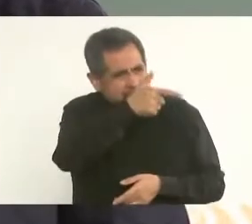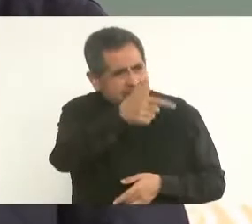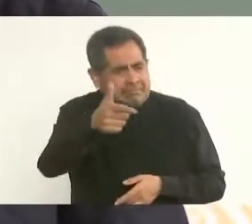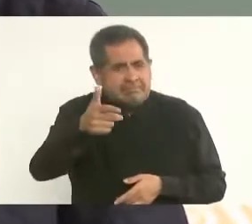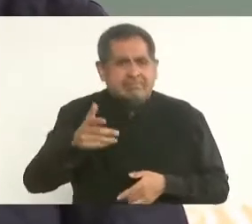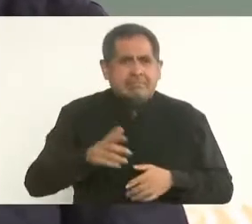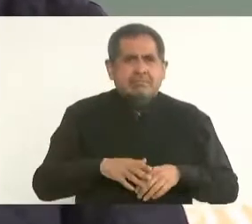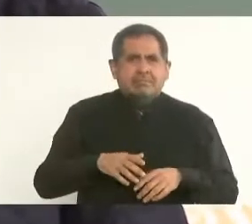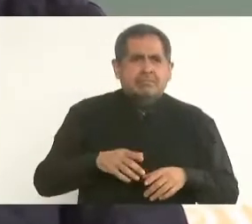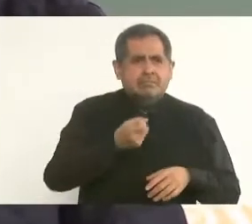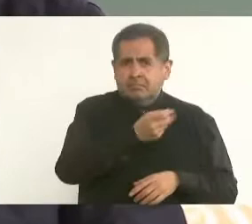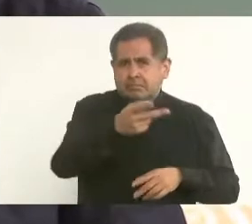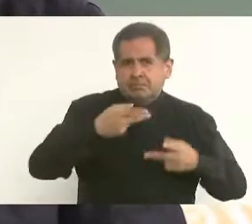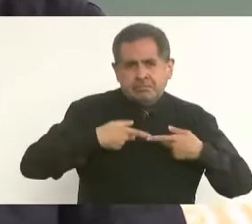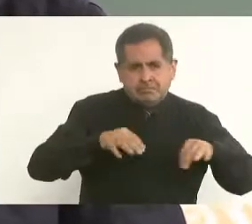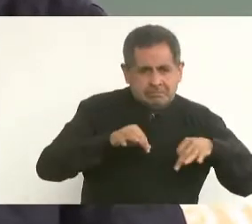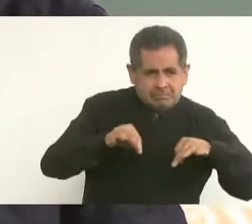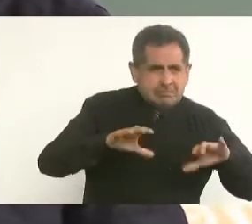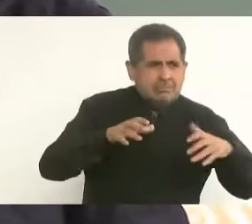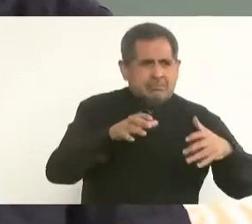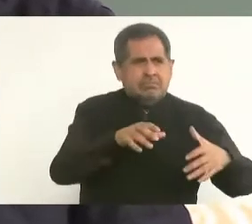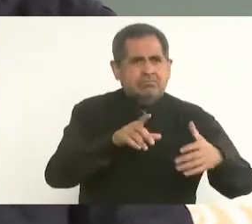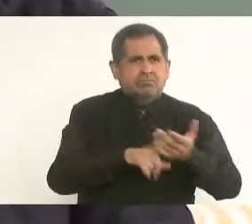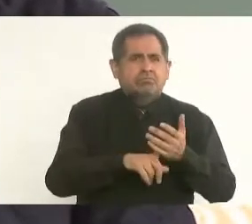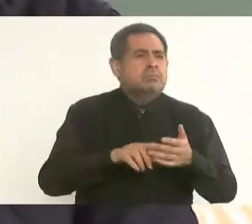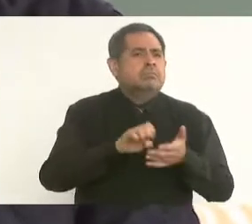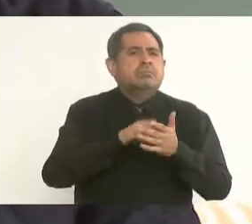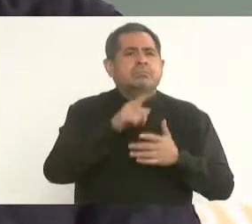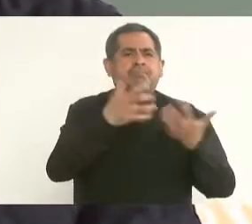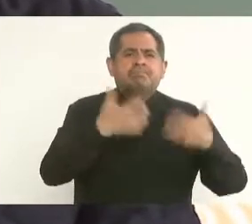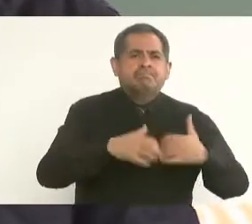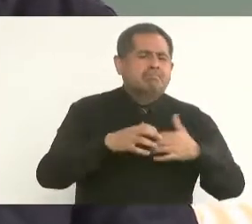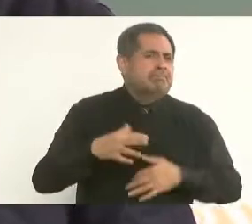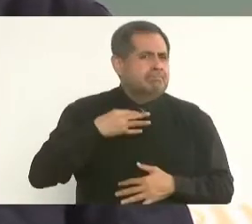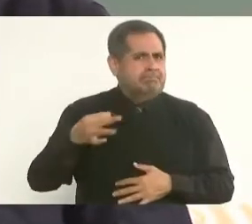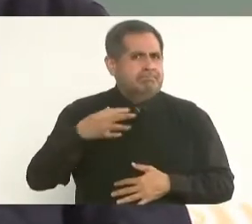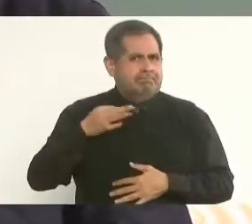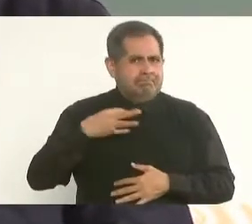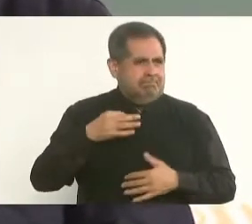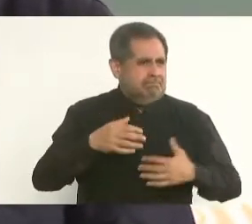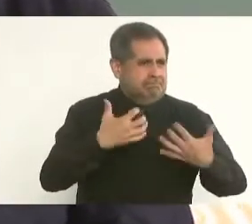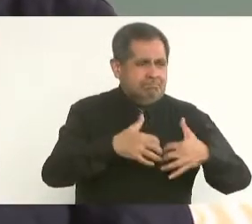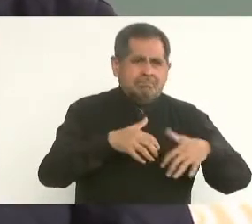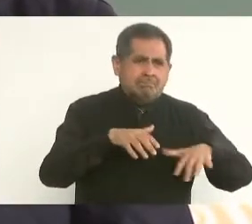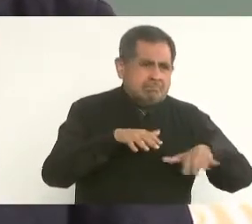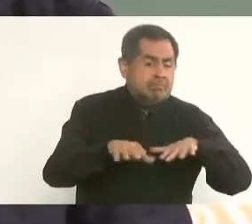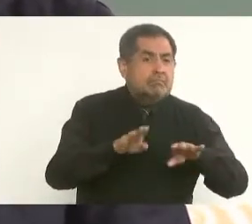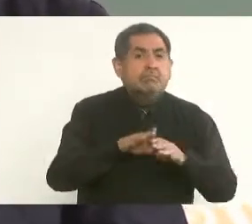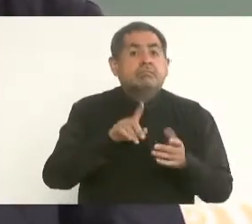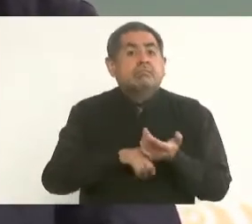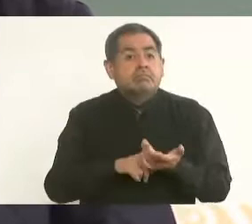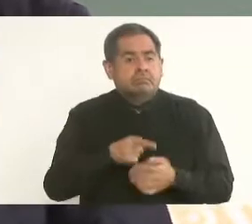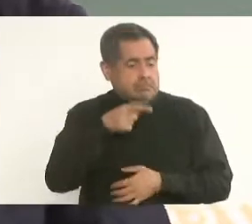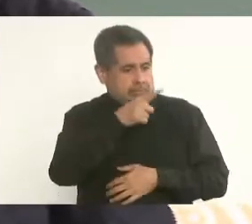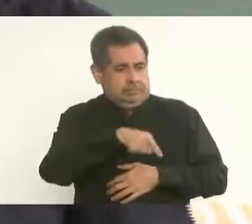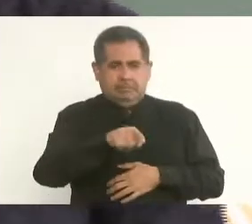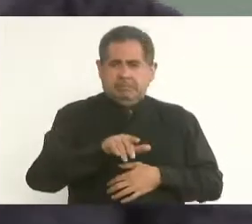Los trabajadores de la industria textil, por ejemplo, tenían que